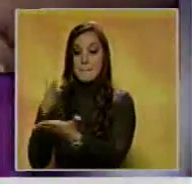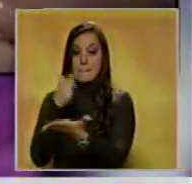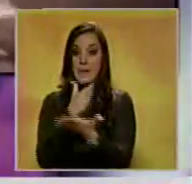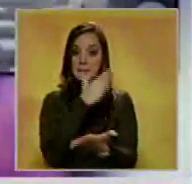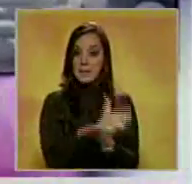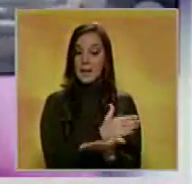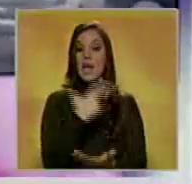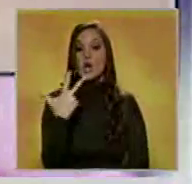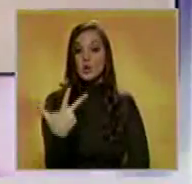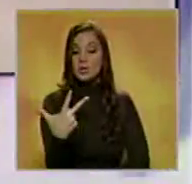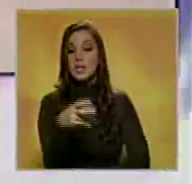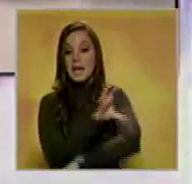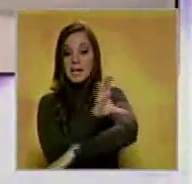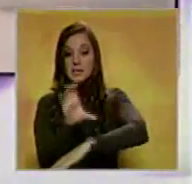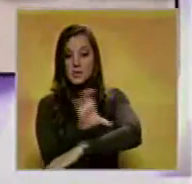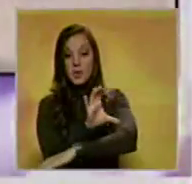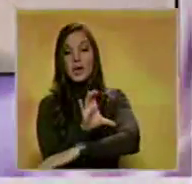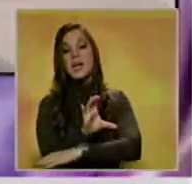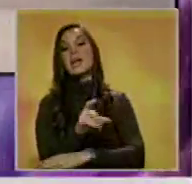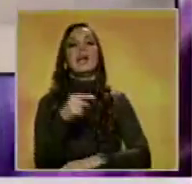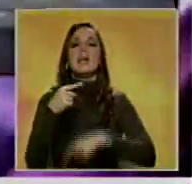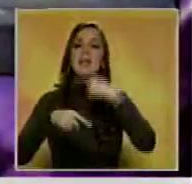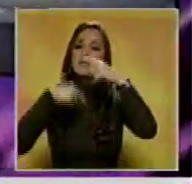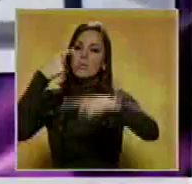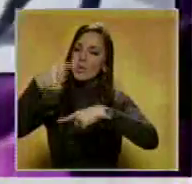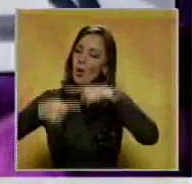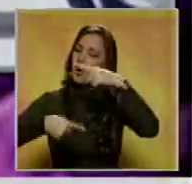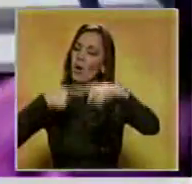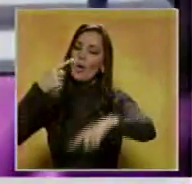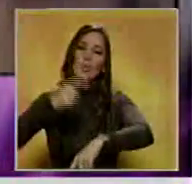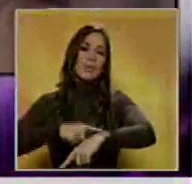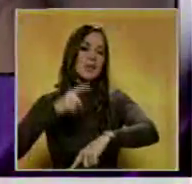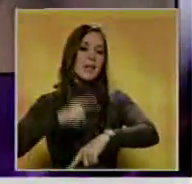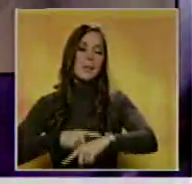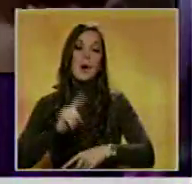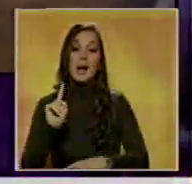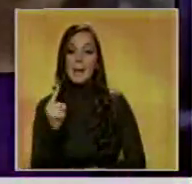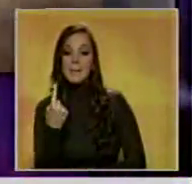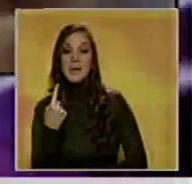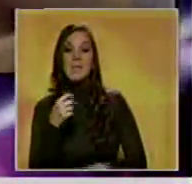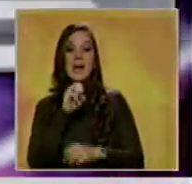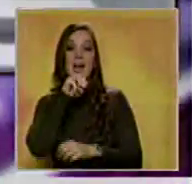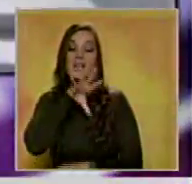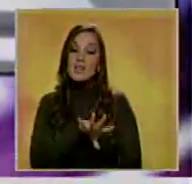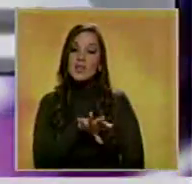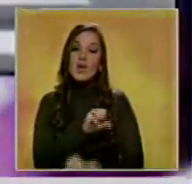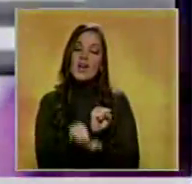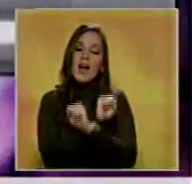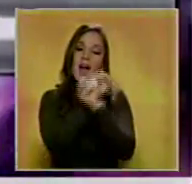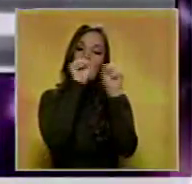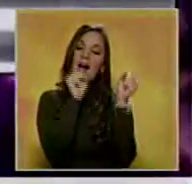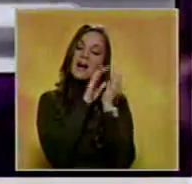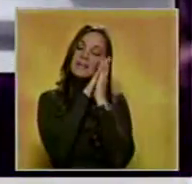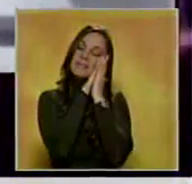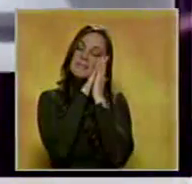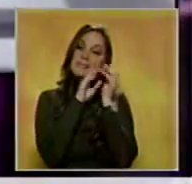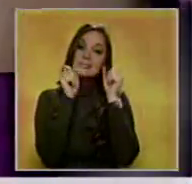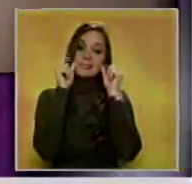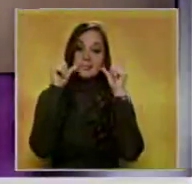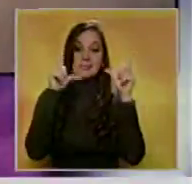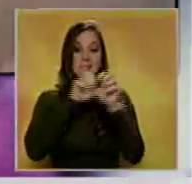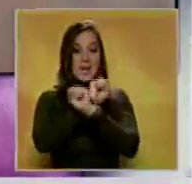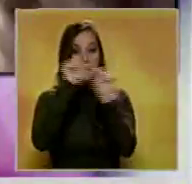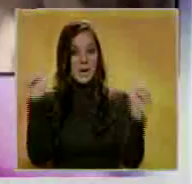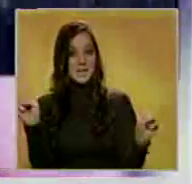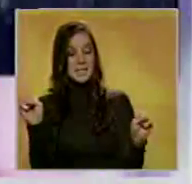diferentes, y que fuera además viajando cronológicamente en el tiempo. Uno ve la primera historia, que es Amanecer, con carácter sensual, y lo ve que es la historia